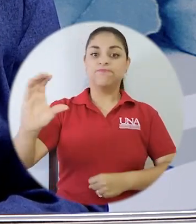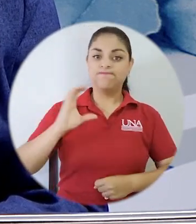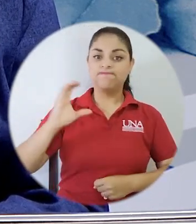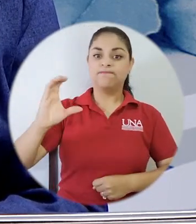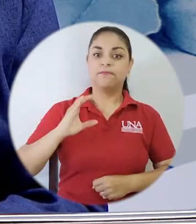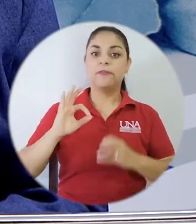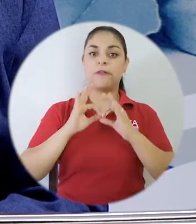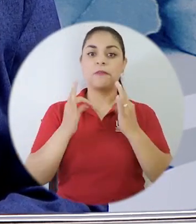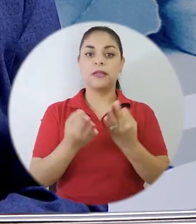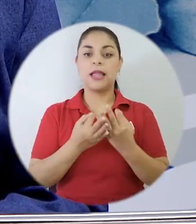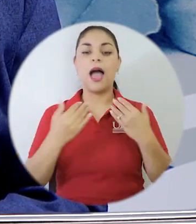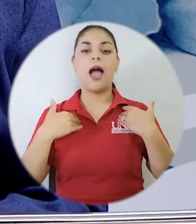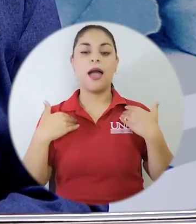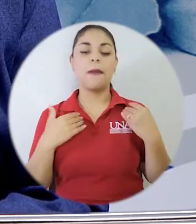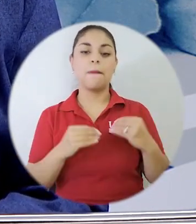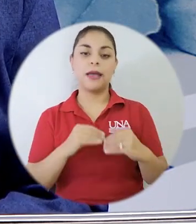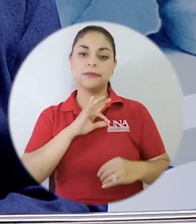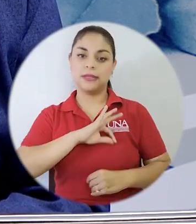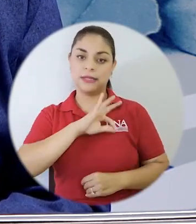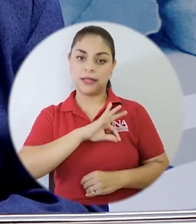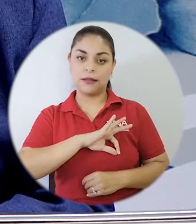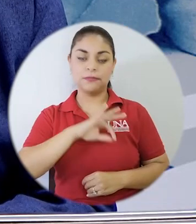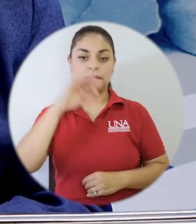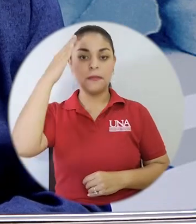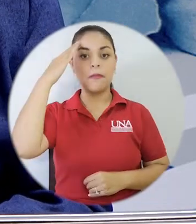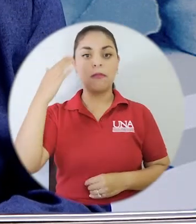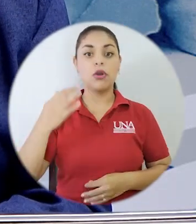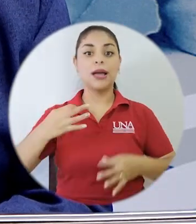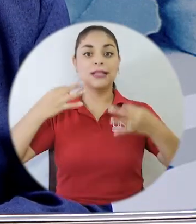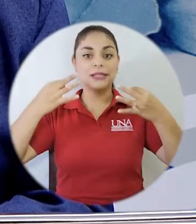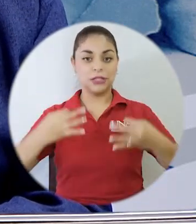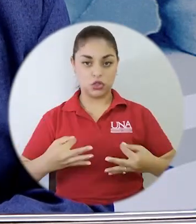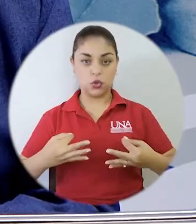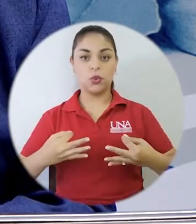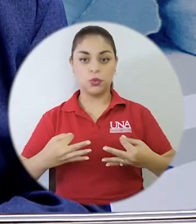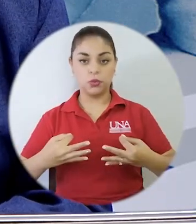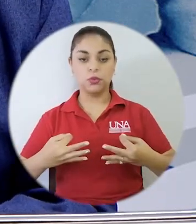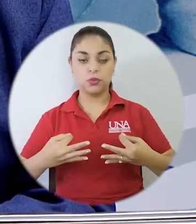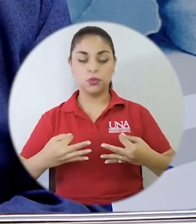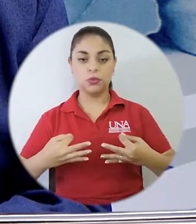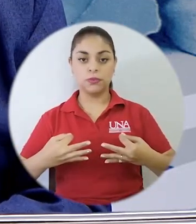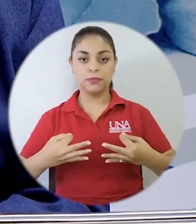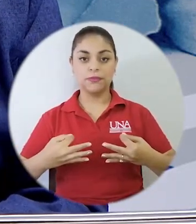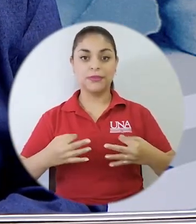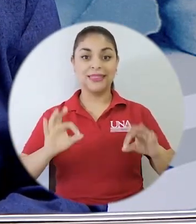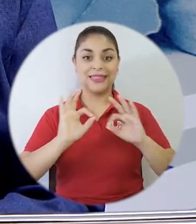ingreso en las familias, hay un mayor bienestar, ¿verdad? Porque la decisión